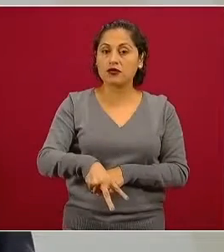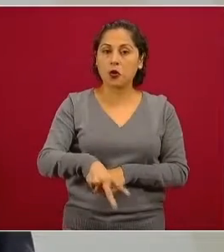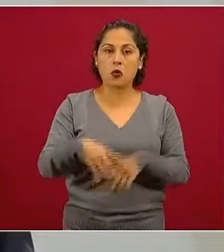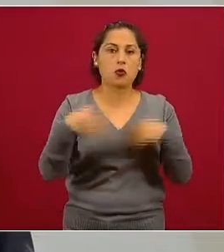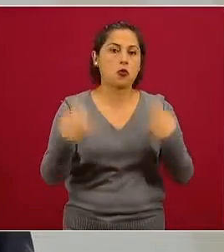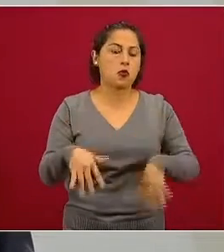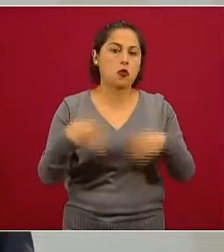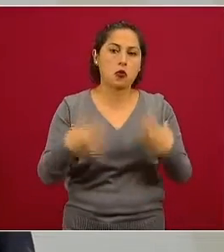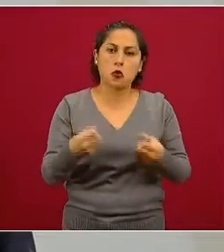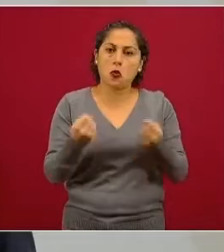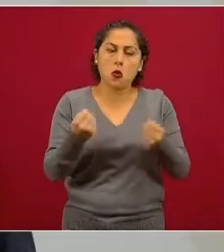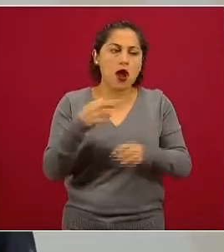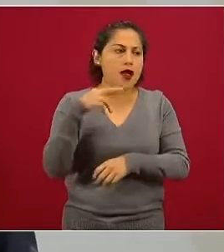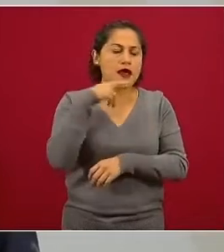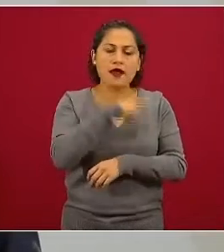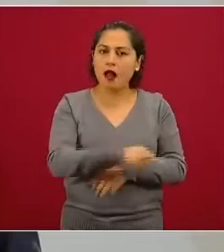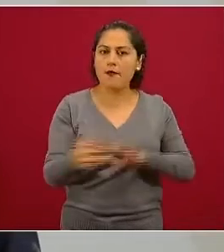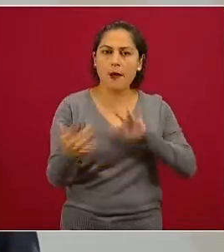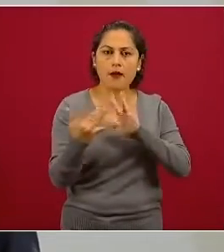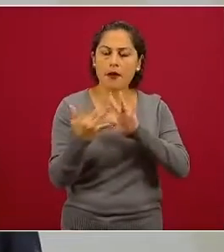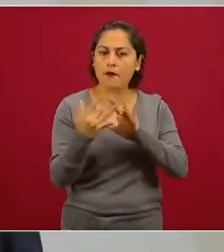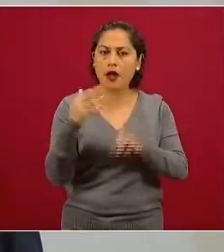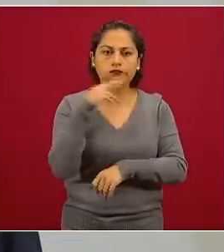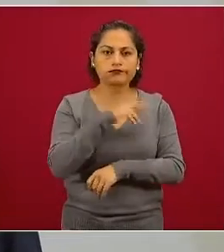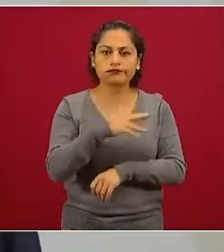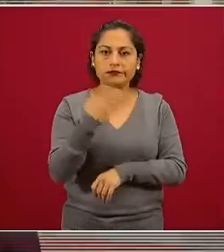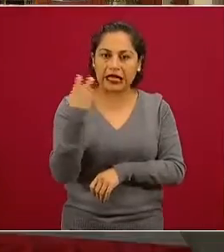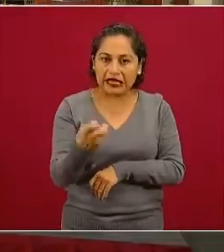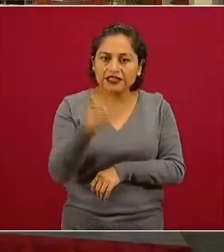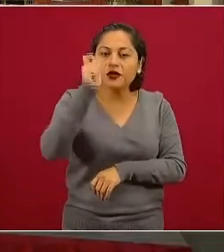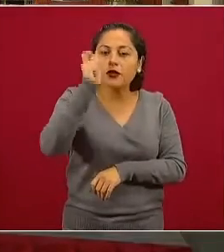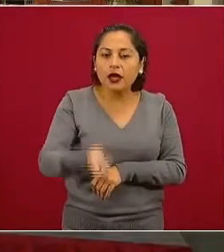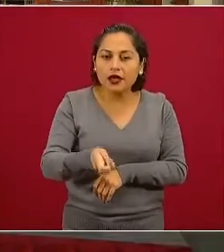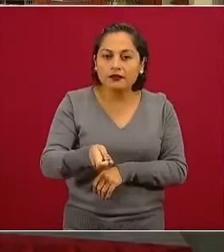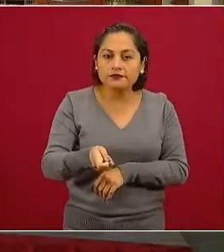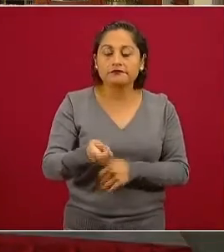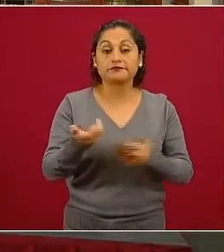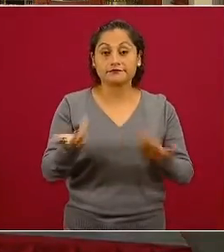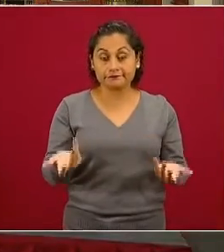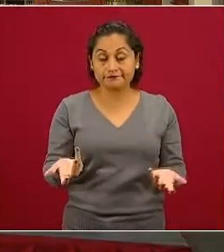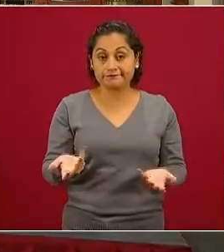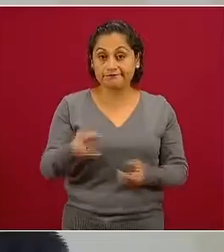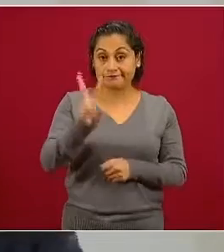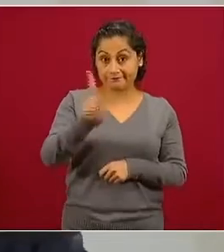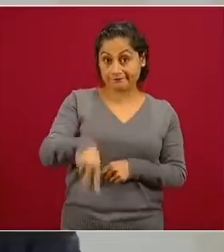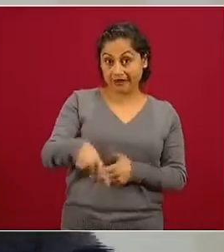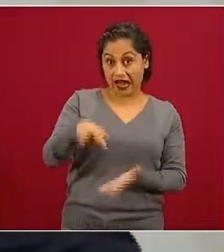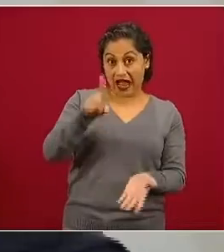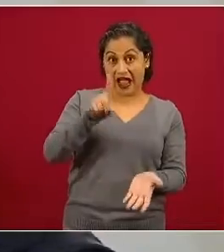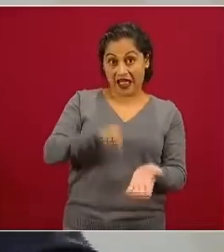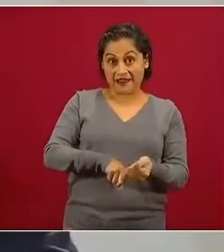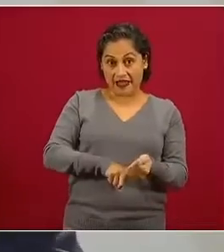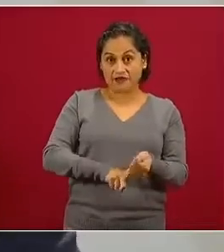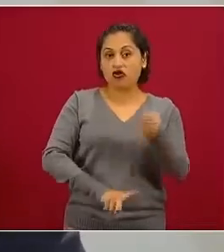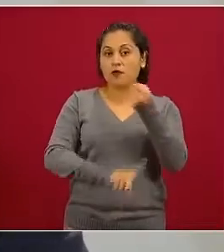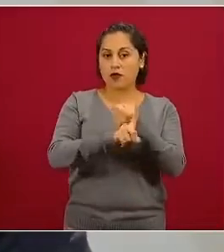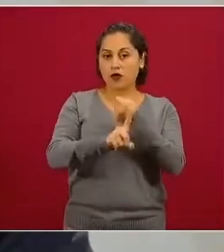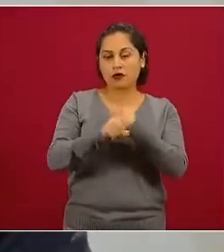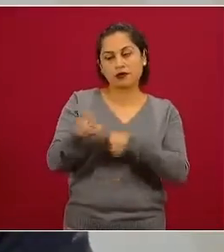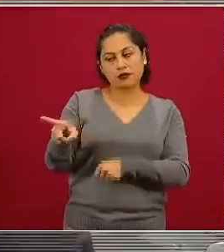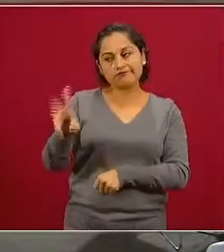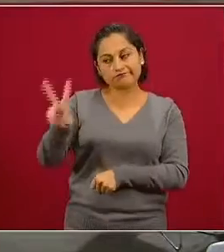encantó y nos sorprendió muy positivamente, nos encantó la recepción muy cálida que los medios de comunicación con los